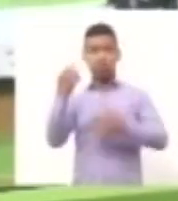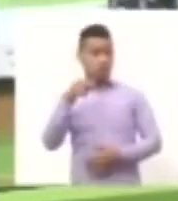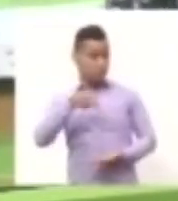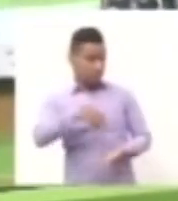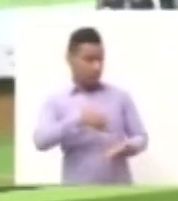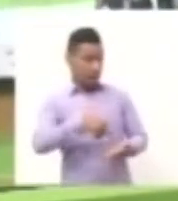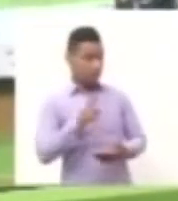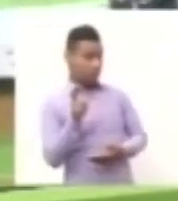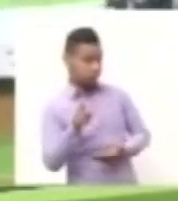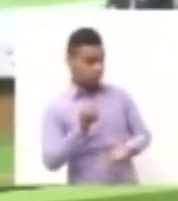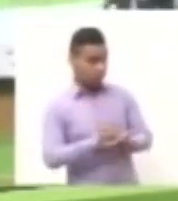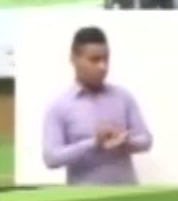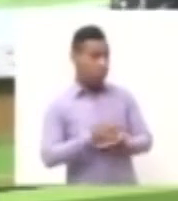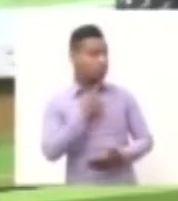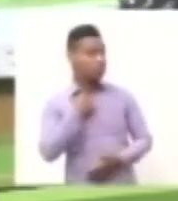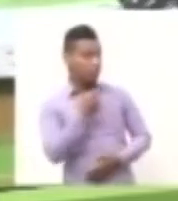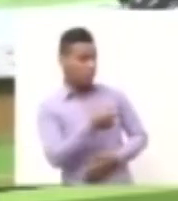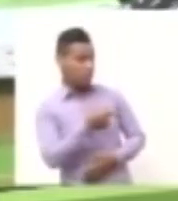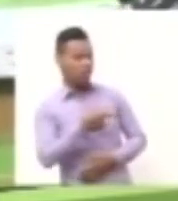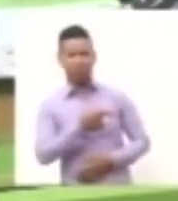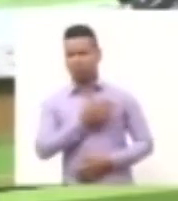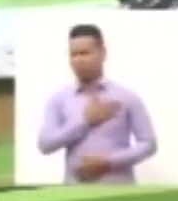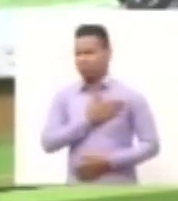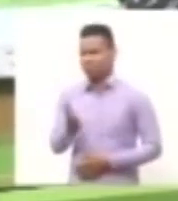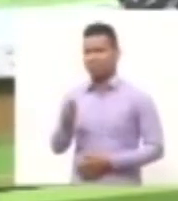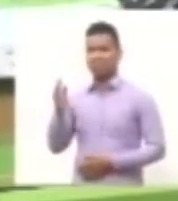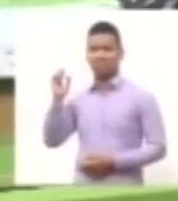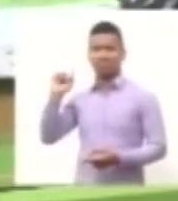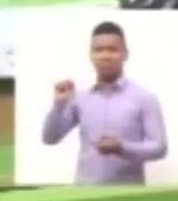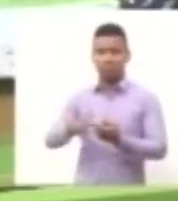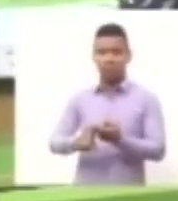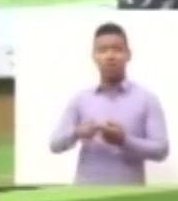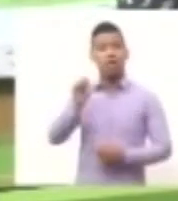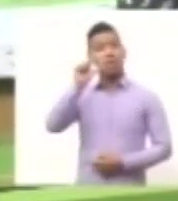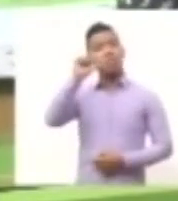Lili. ¿Te gusta? Toda la vida. Hasta aquí las noticias. Recuerden que tenemos cita